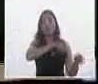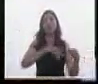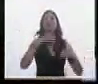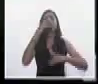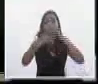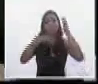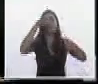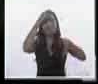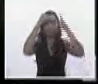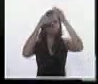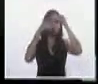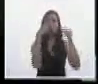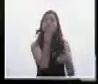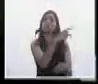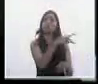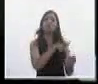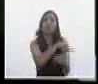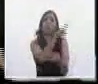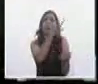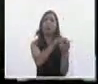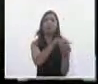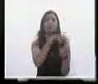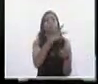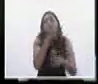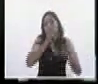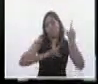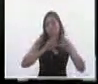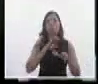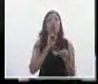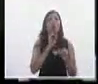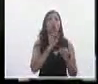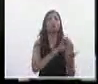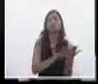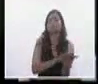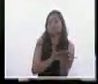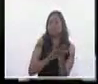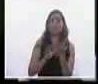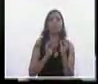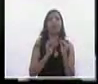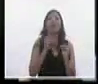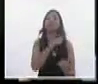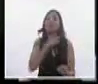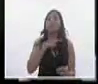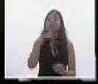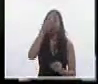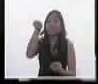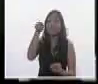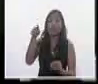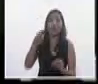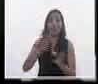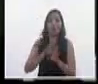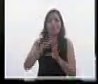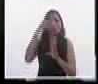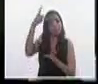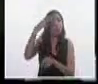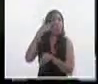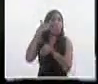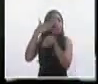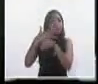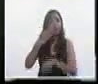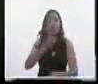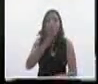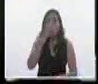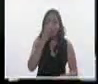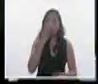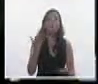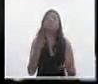desde su naturaleza y desde sus posibilidades entonces eh es un compromiso de las escuelas atender esto involucra sí un